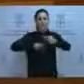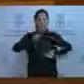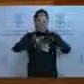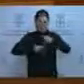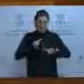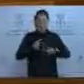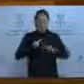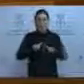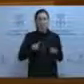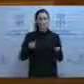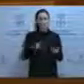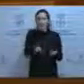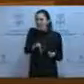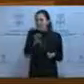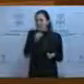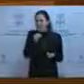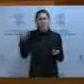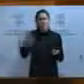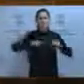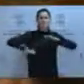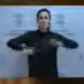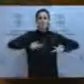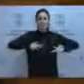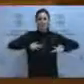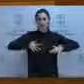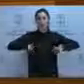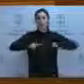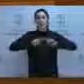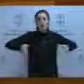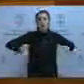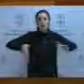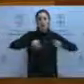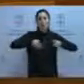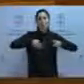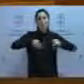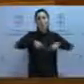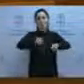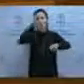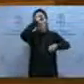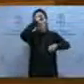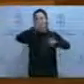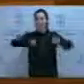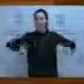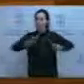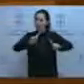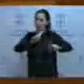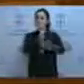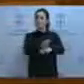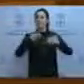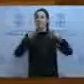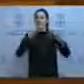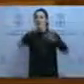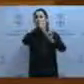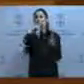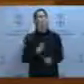hay que movilizar no solamente la opinión colectiva, sino también los parlamentos y los presupuestos.